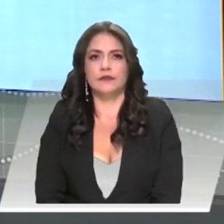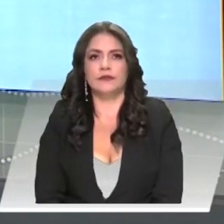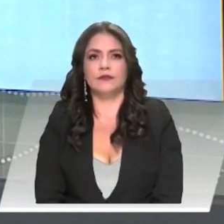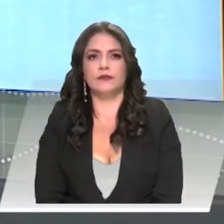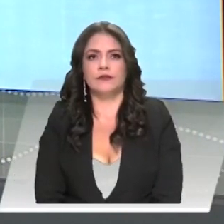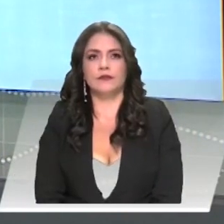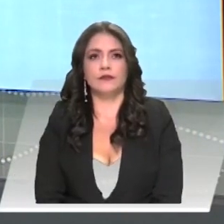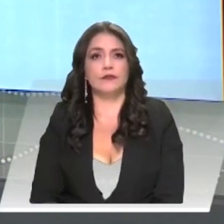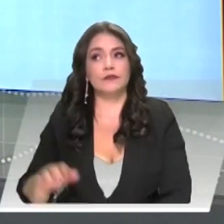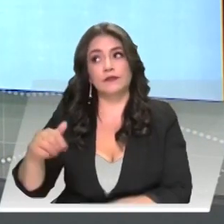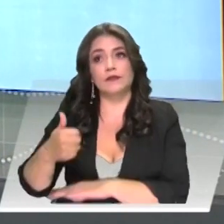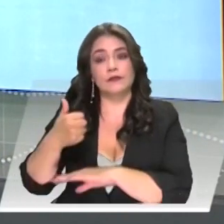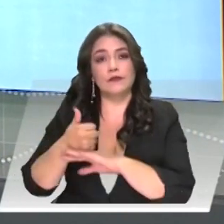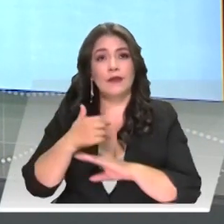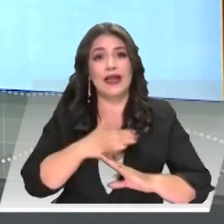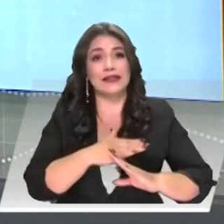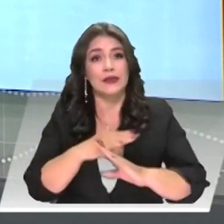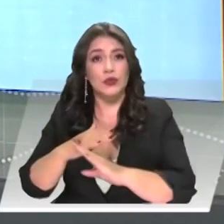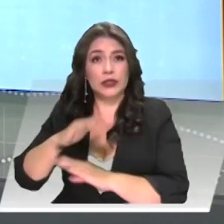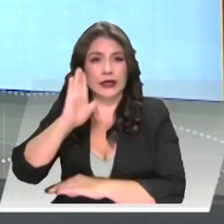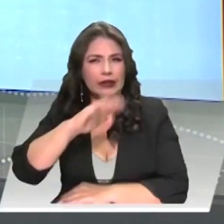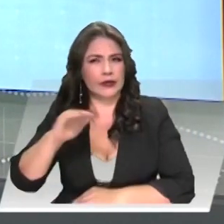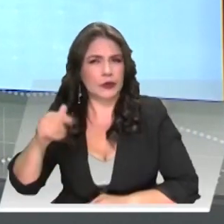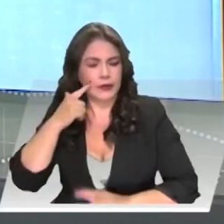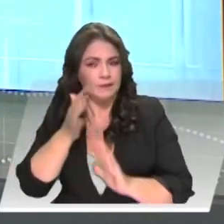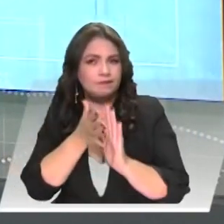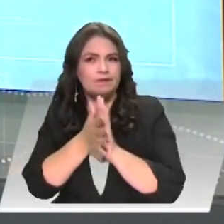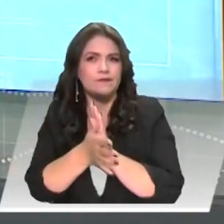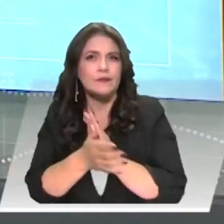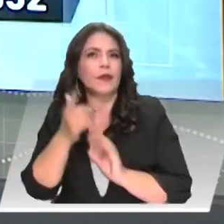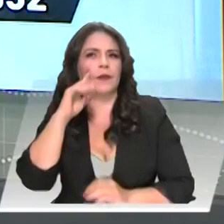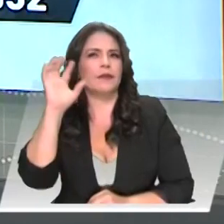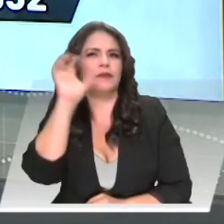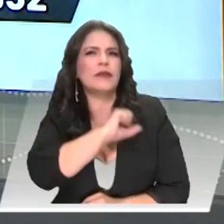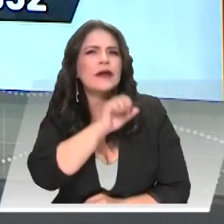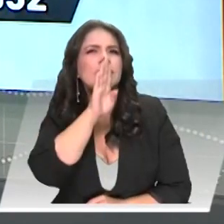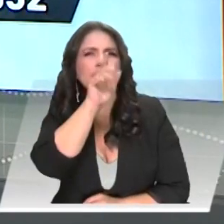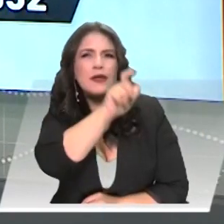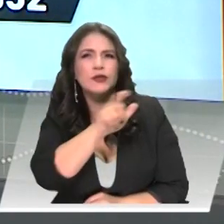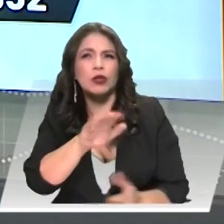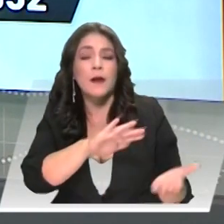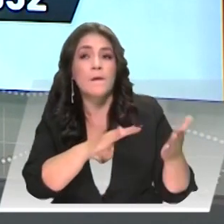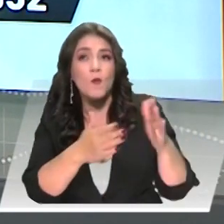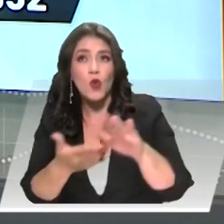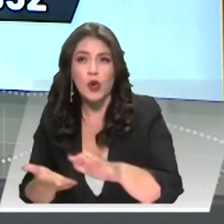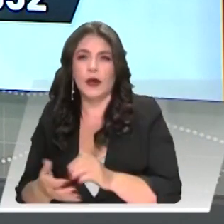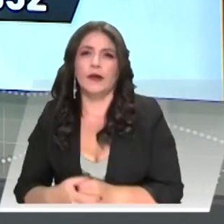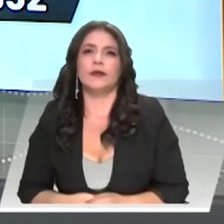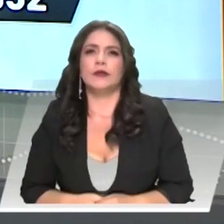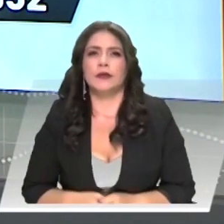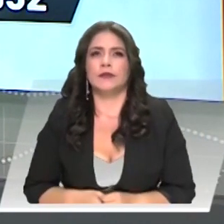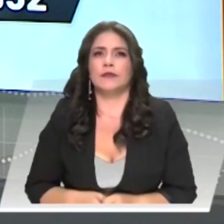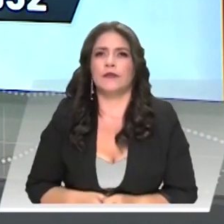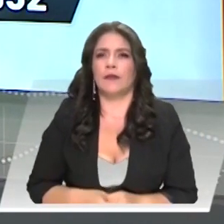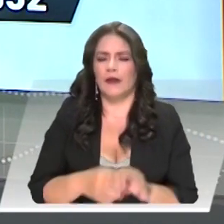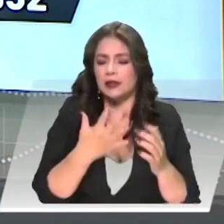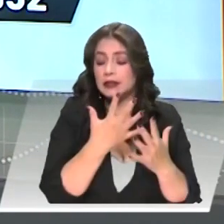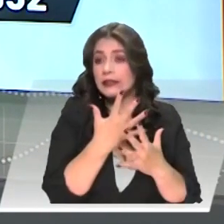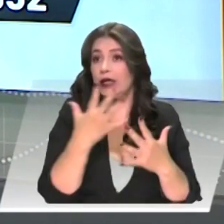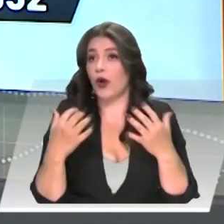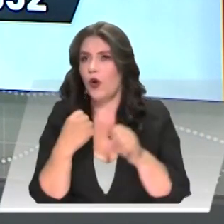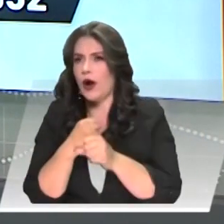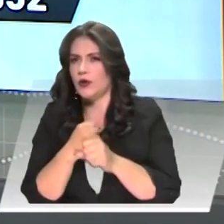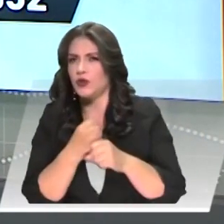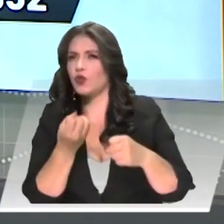por la Gerencia de Seguridad Vial de Antioquia, revisemos las cifras de las personas fallecidas en accidentes de tránsito en los últimos 5 años en el